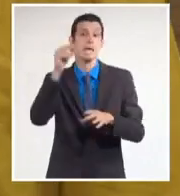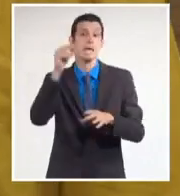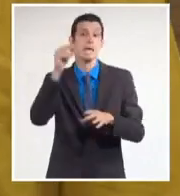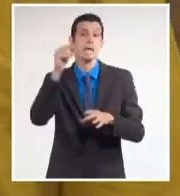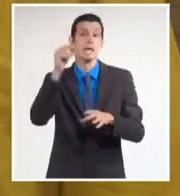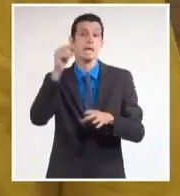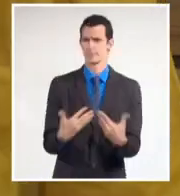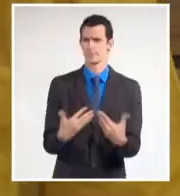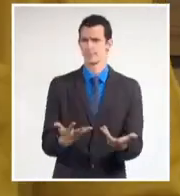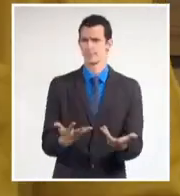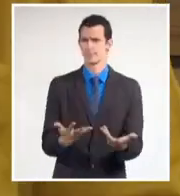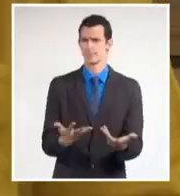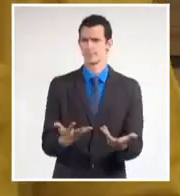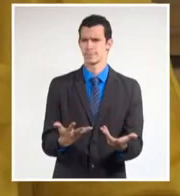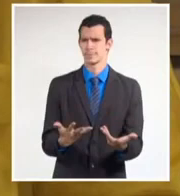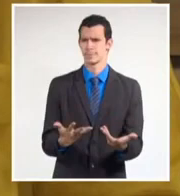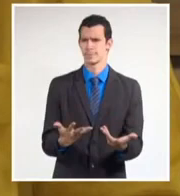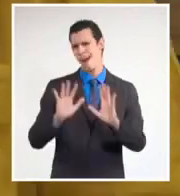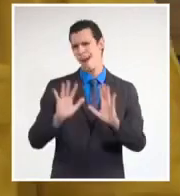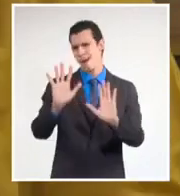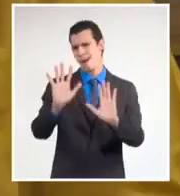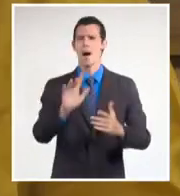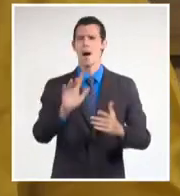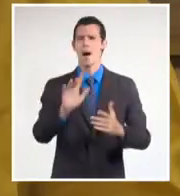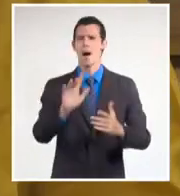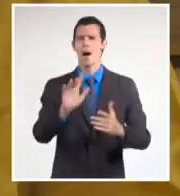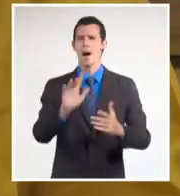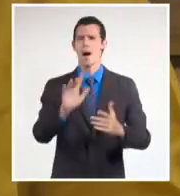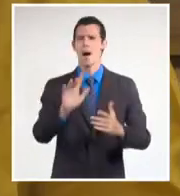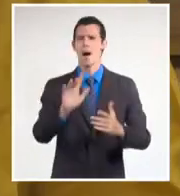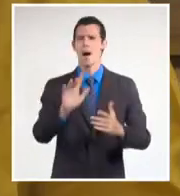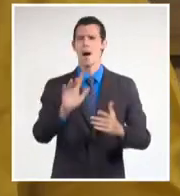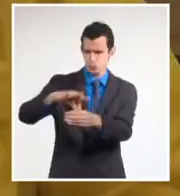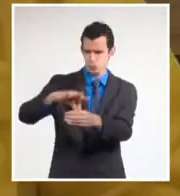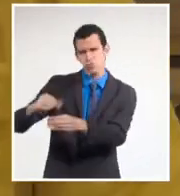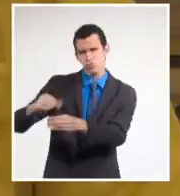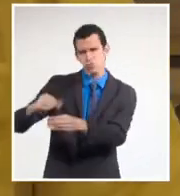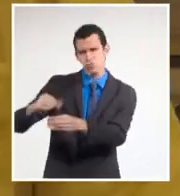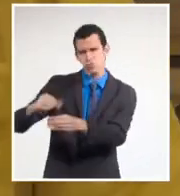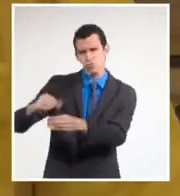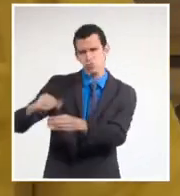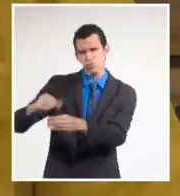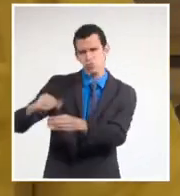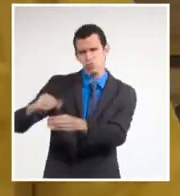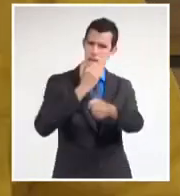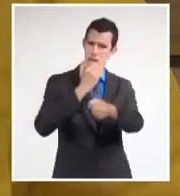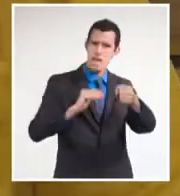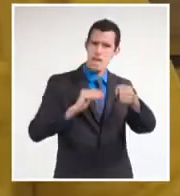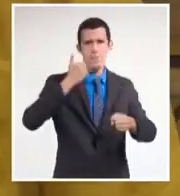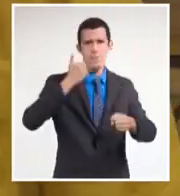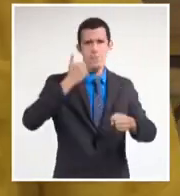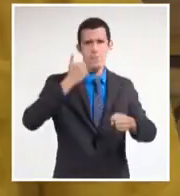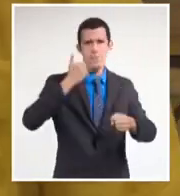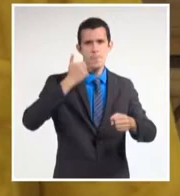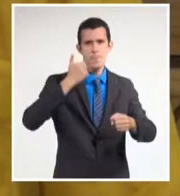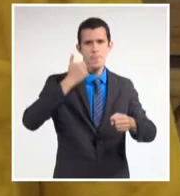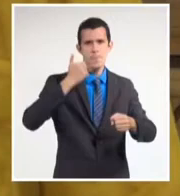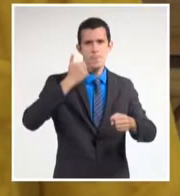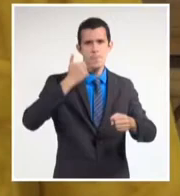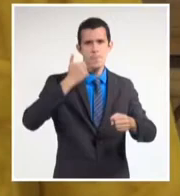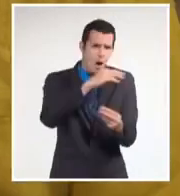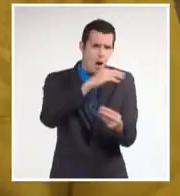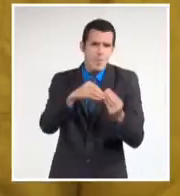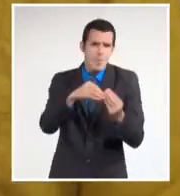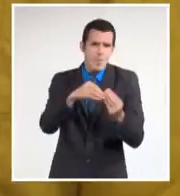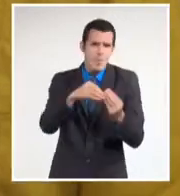todo vinculado a lo más importante, a sembrar caña con calidad, con eficiencia y en correspondencia con las variedades que requieren un incremento productivo.